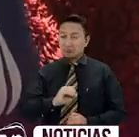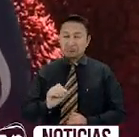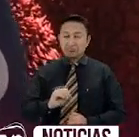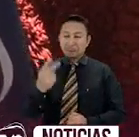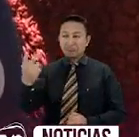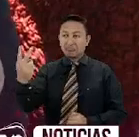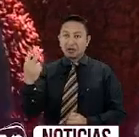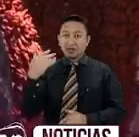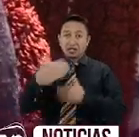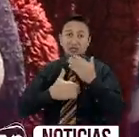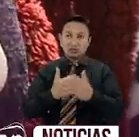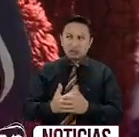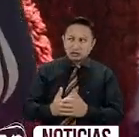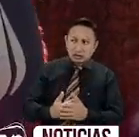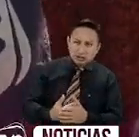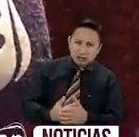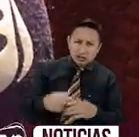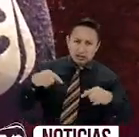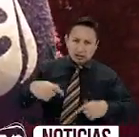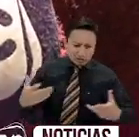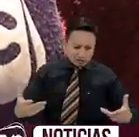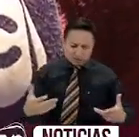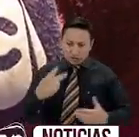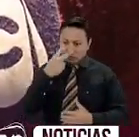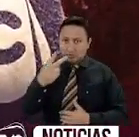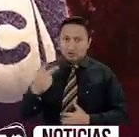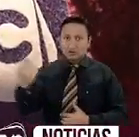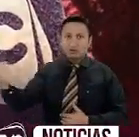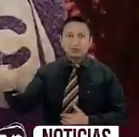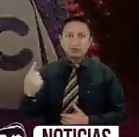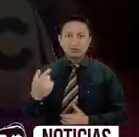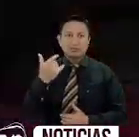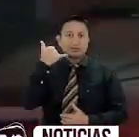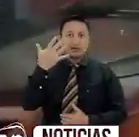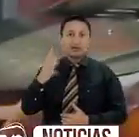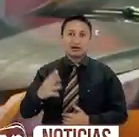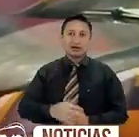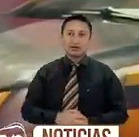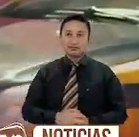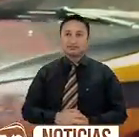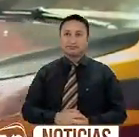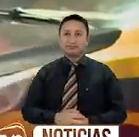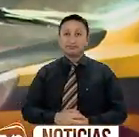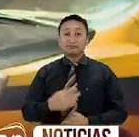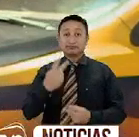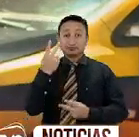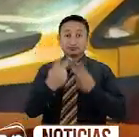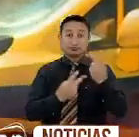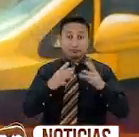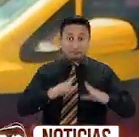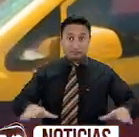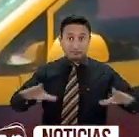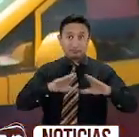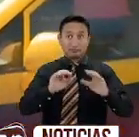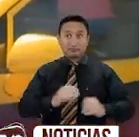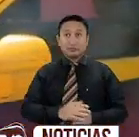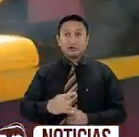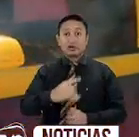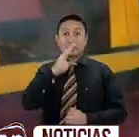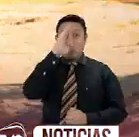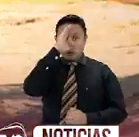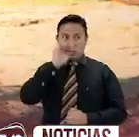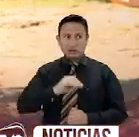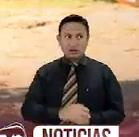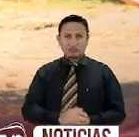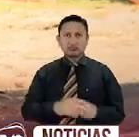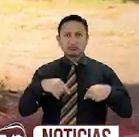Ya después comienza a recoger las cosas. Ahí me di cuenta que no había el teléfono. En nuestra visita al sector nos percatamos de miembros policiales